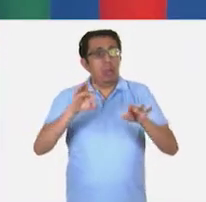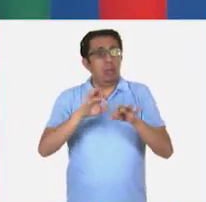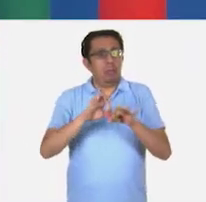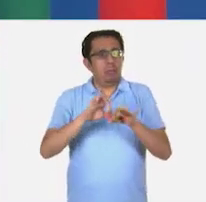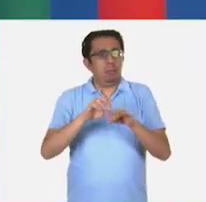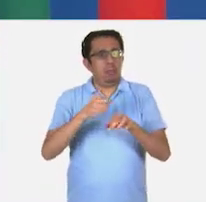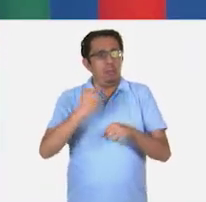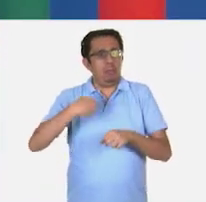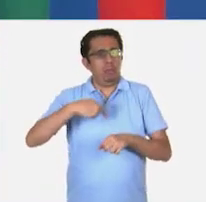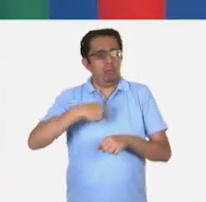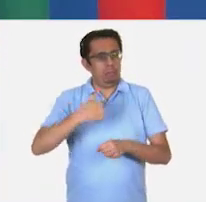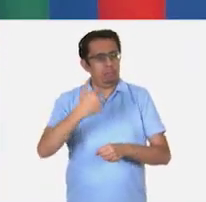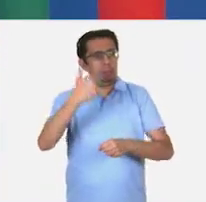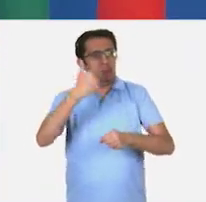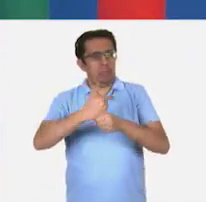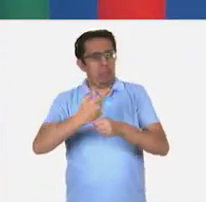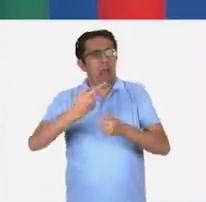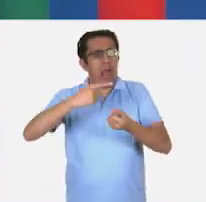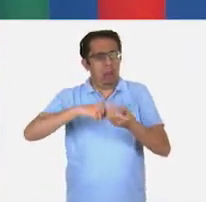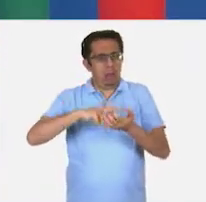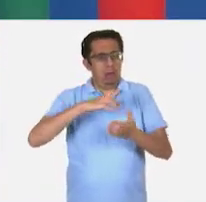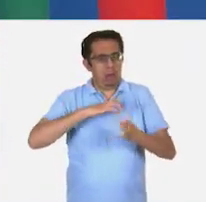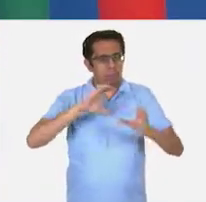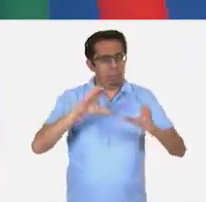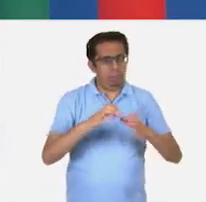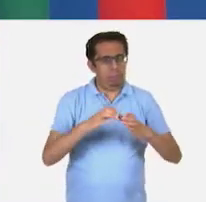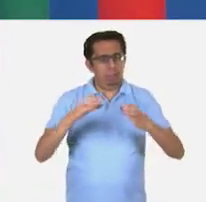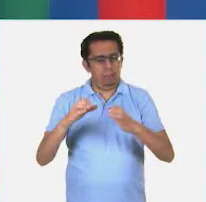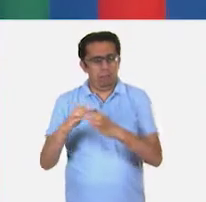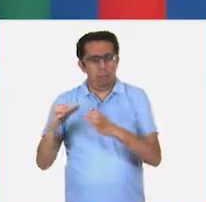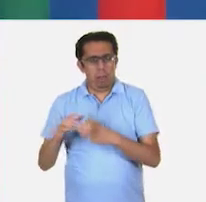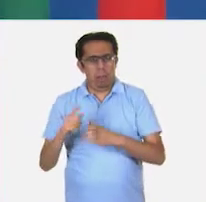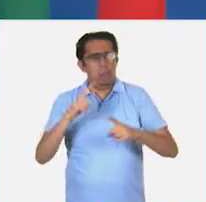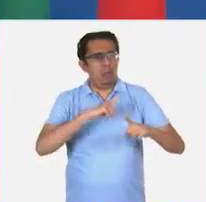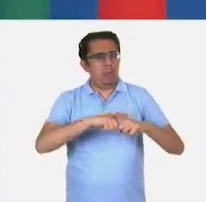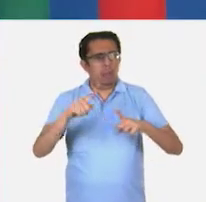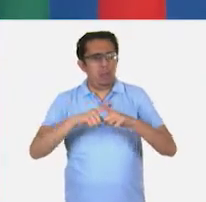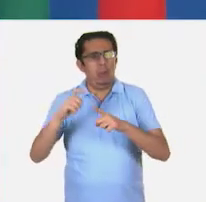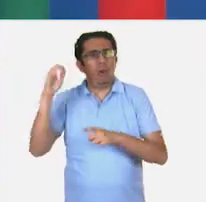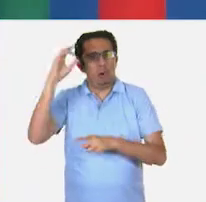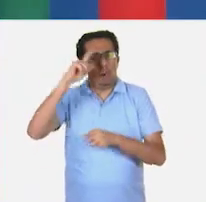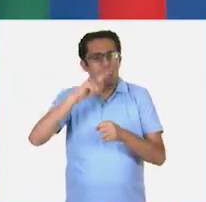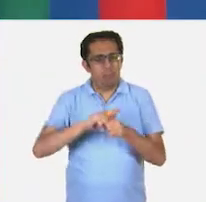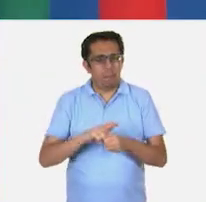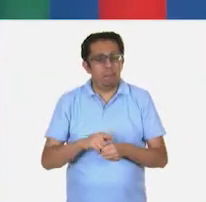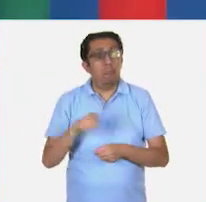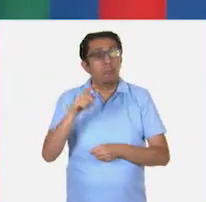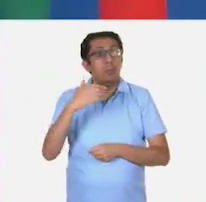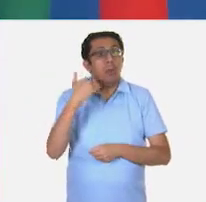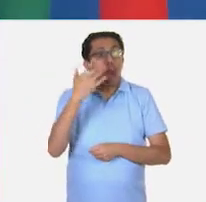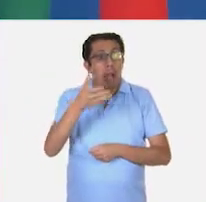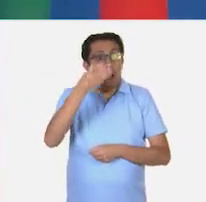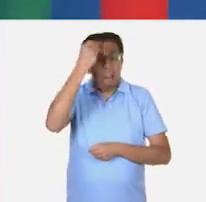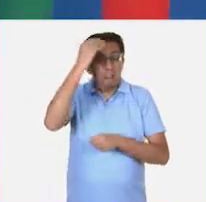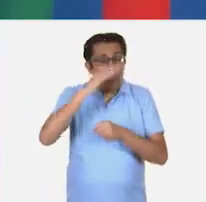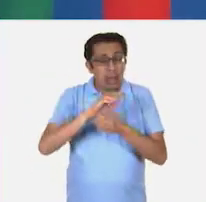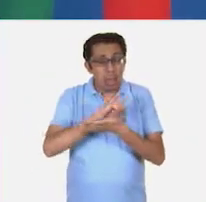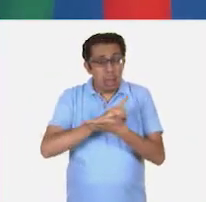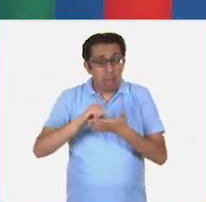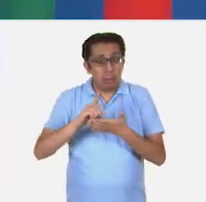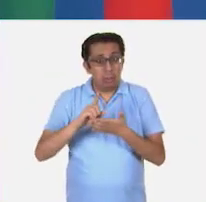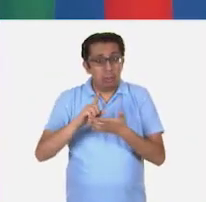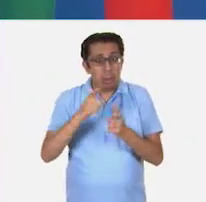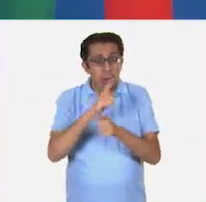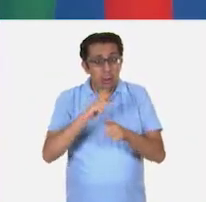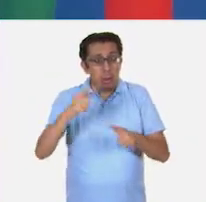como un país plurietnico y pluricultural. ¿Te gustaría saber más acerca de los derechos lingüísticos que garantizan el